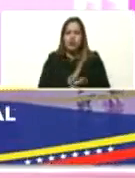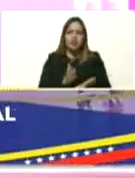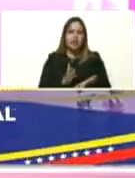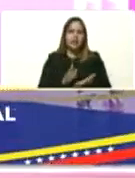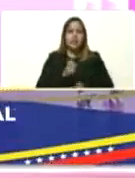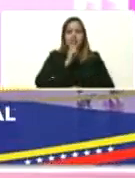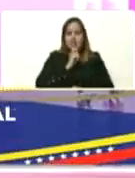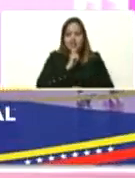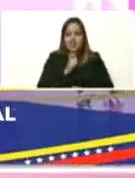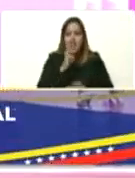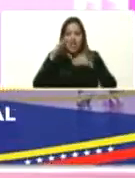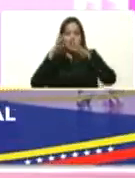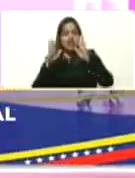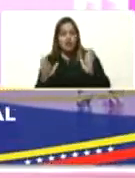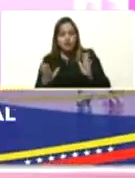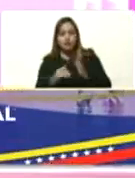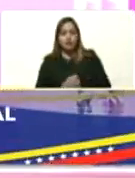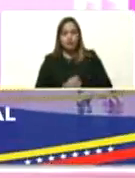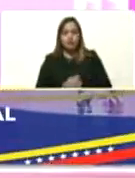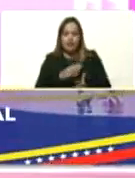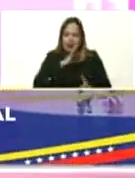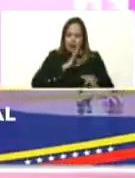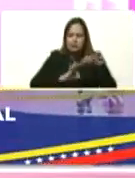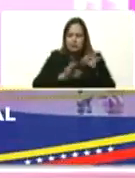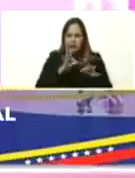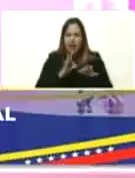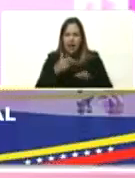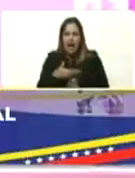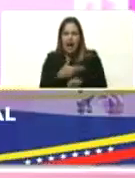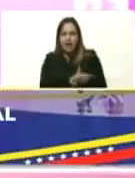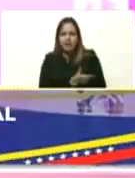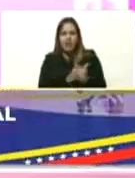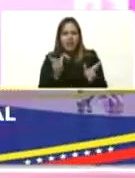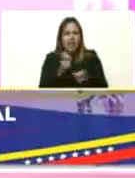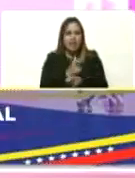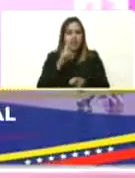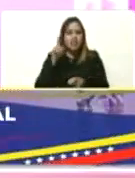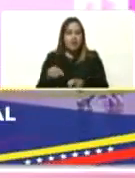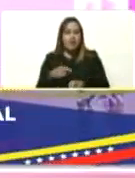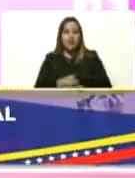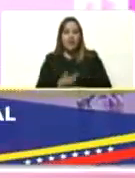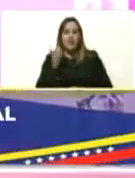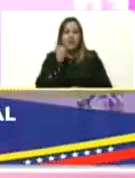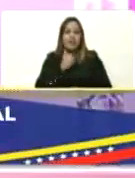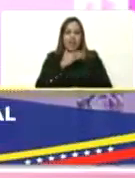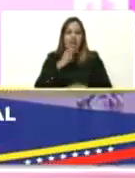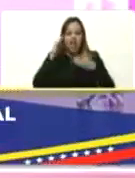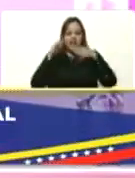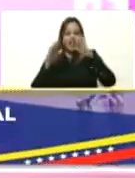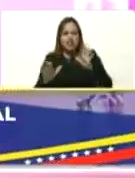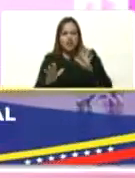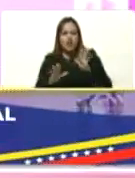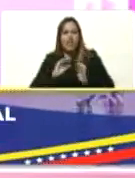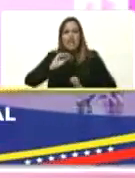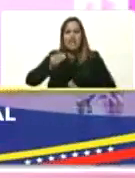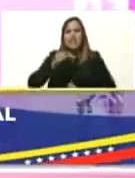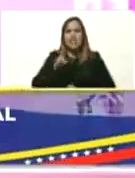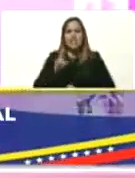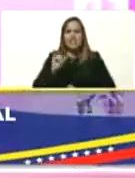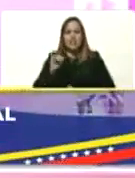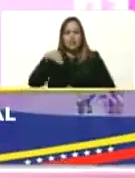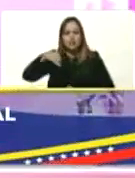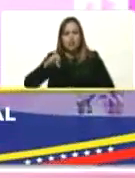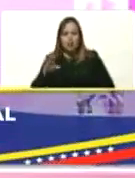del tratamiento, de la detección temprana, de las quimioterapias, de las radioterapias, a